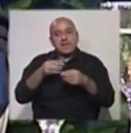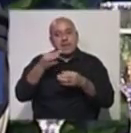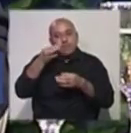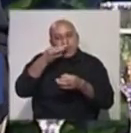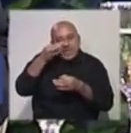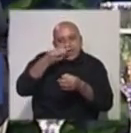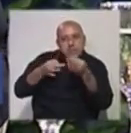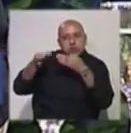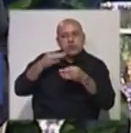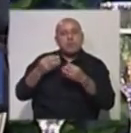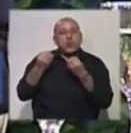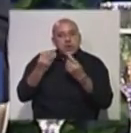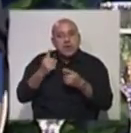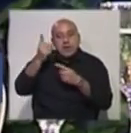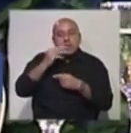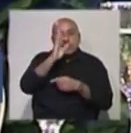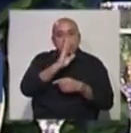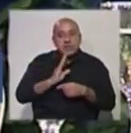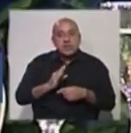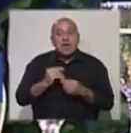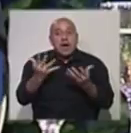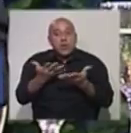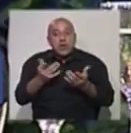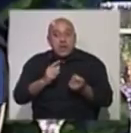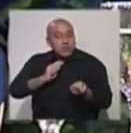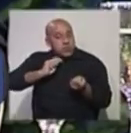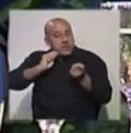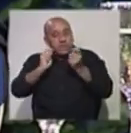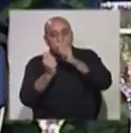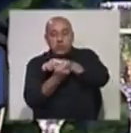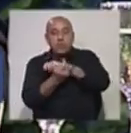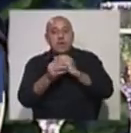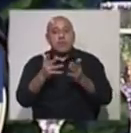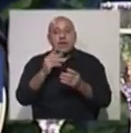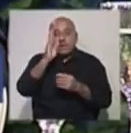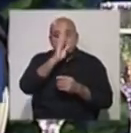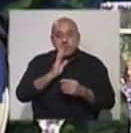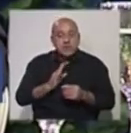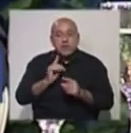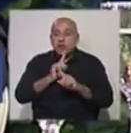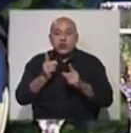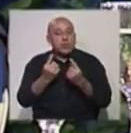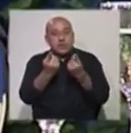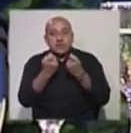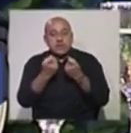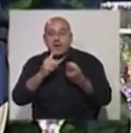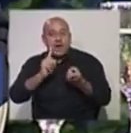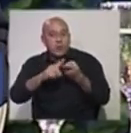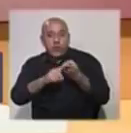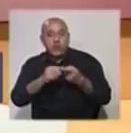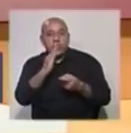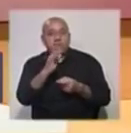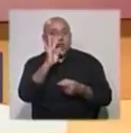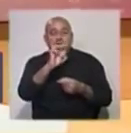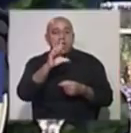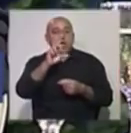pasando. Eso es lo que se espera de Brasil. Una transformación para que el país sea otro país. Y ya no necesitan más el pacto con el PT. No necesitan a Lula